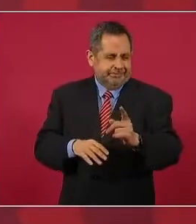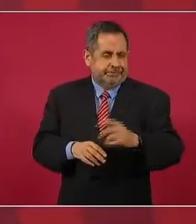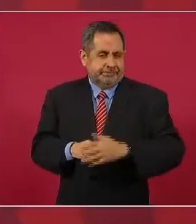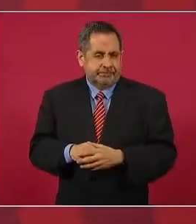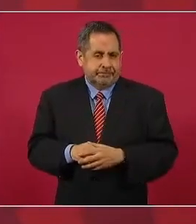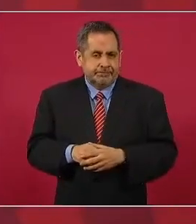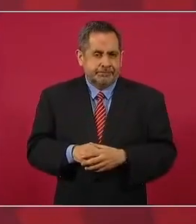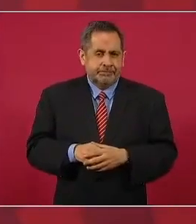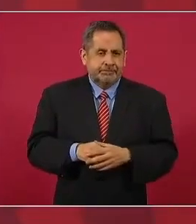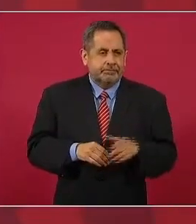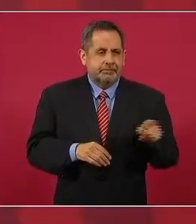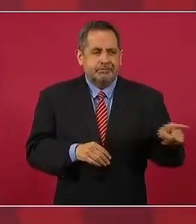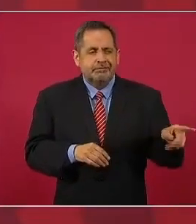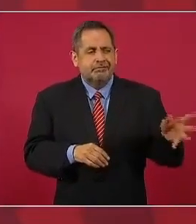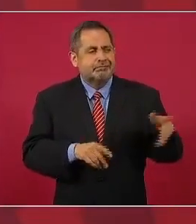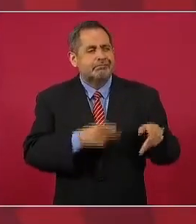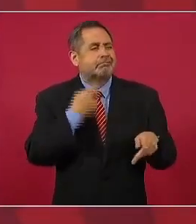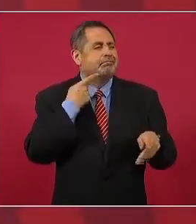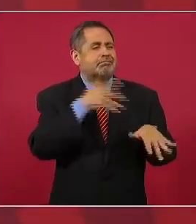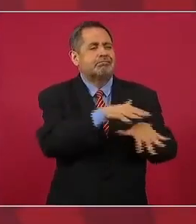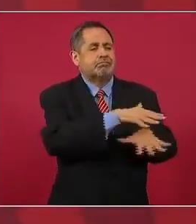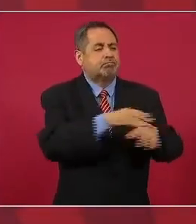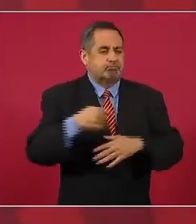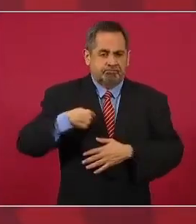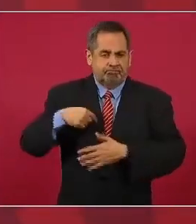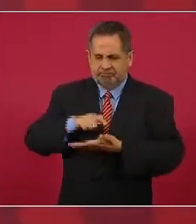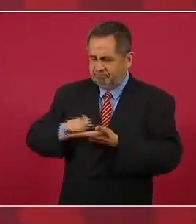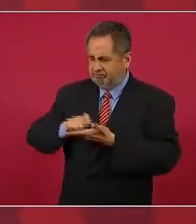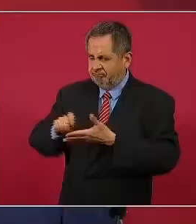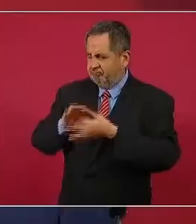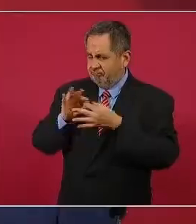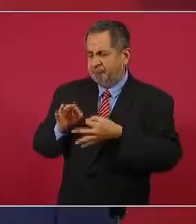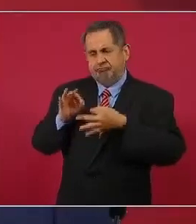con la politiquería, lo que prevalecía,